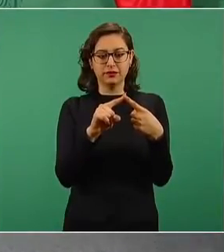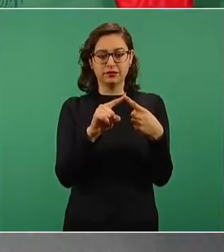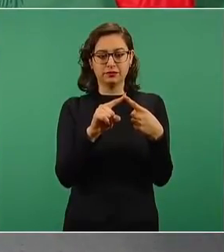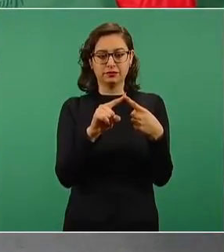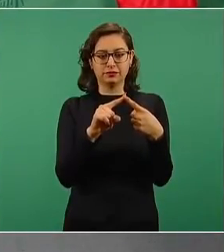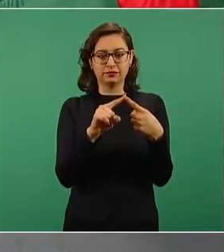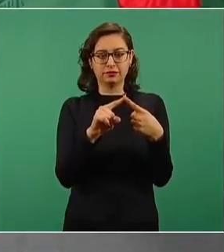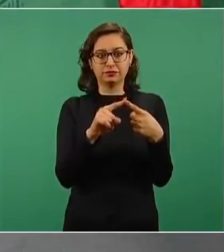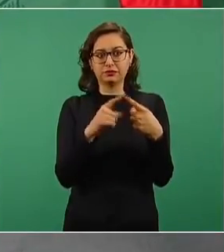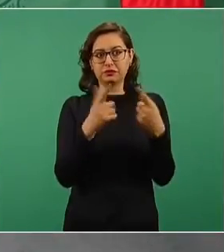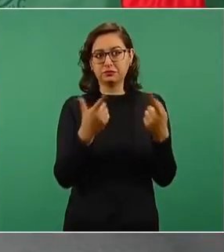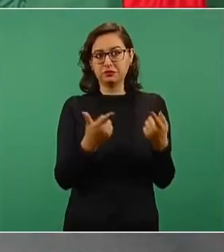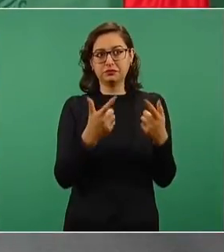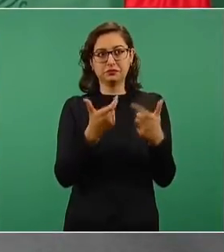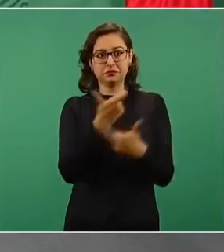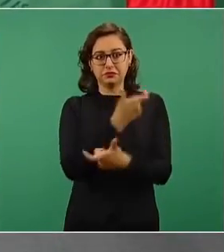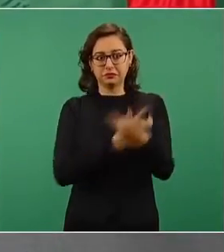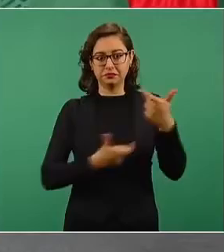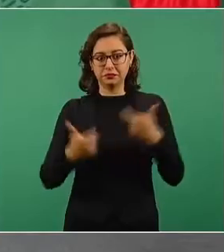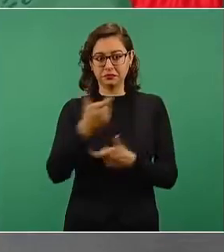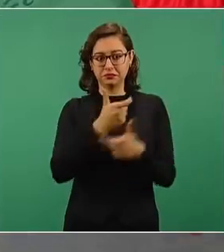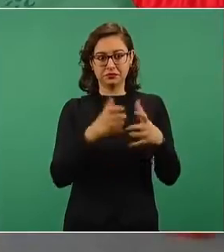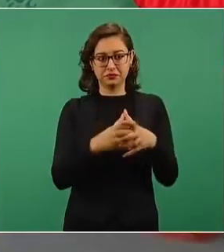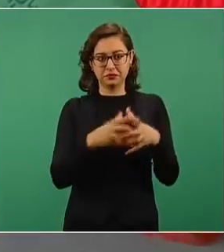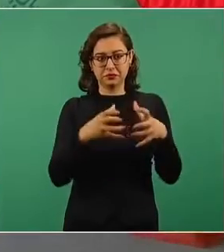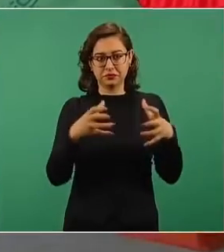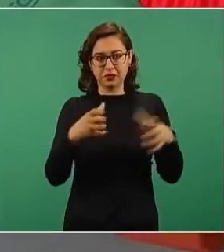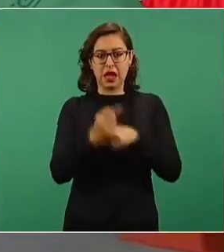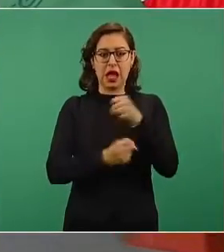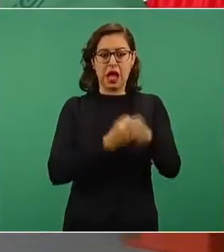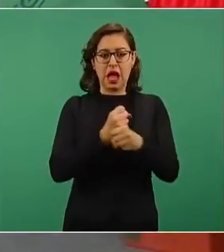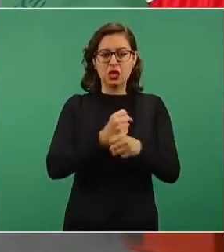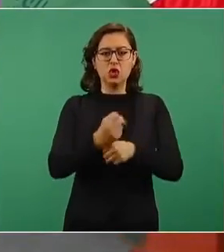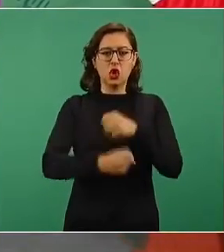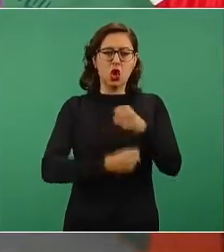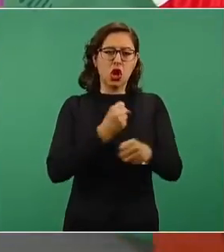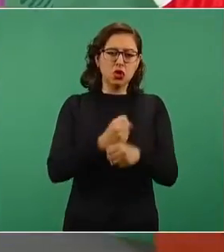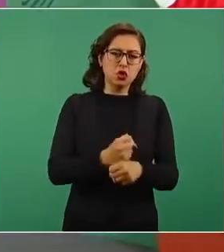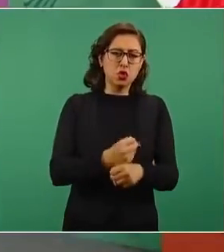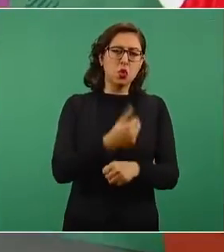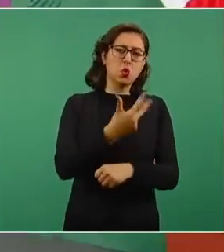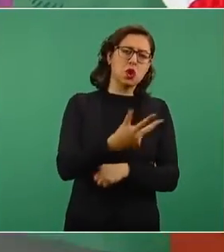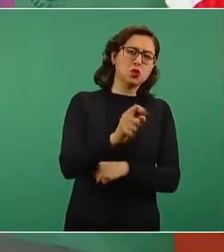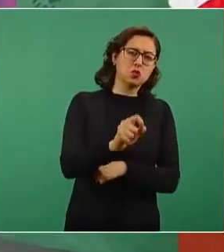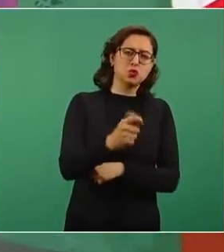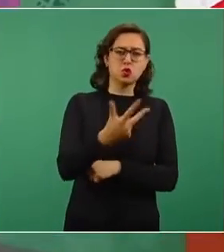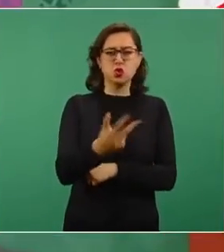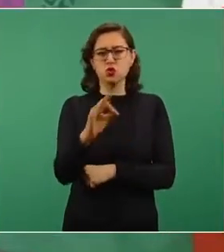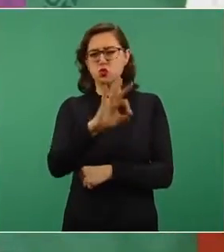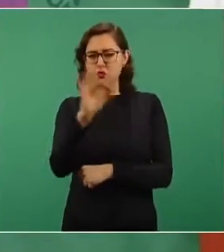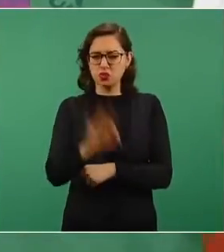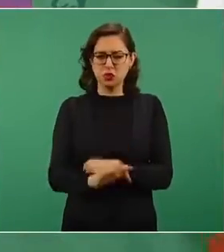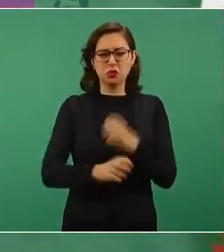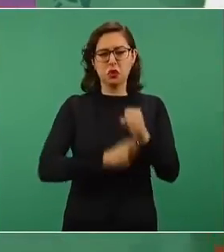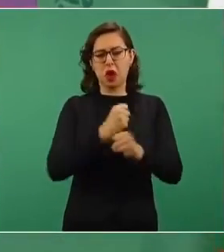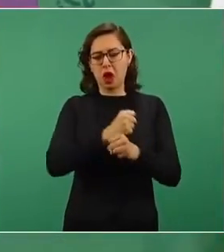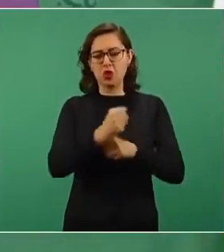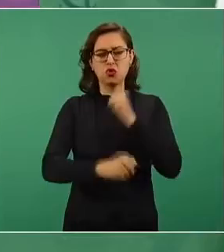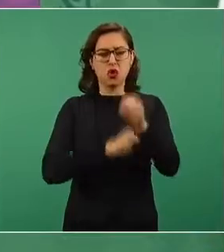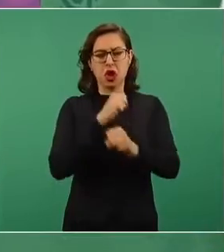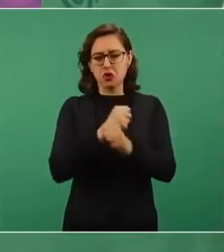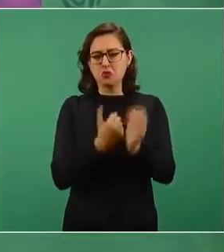un promedio de crecimiento económico anual de 4.8%, y